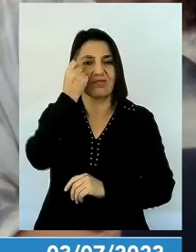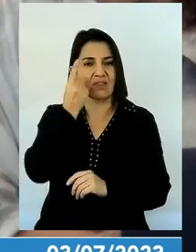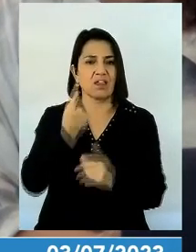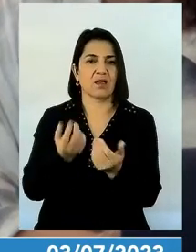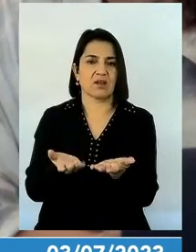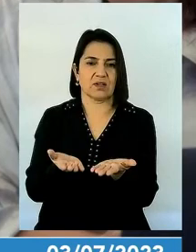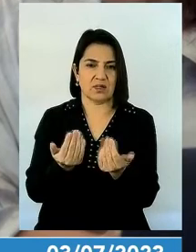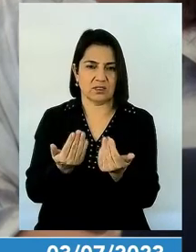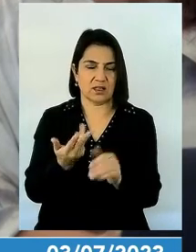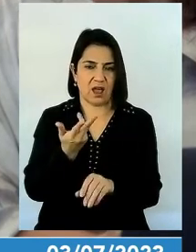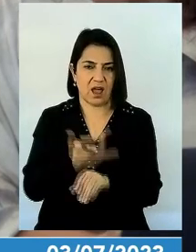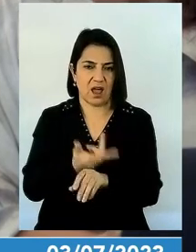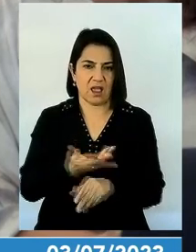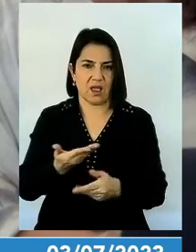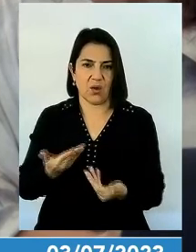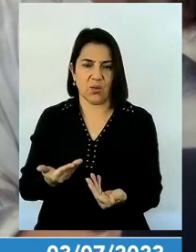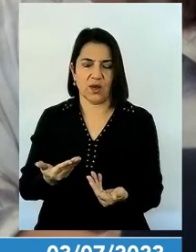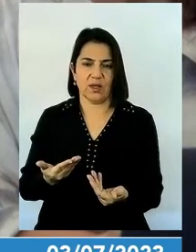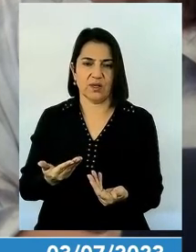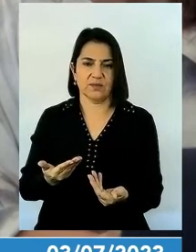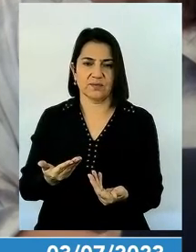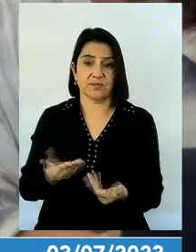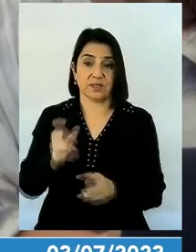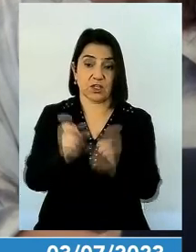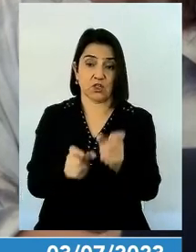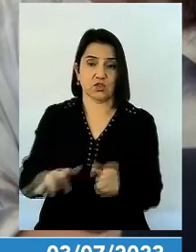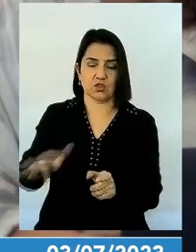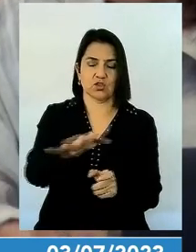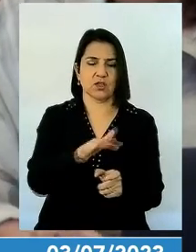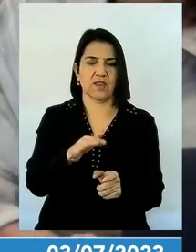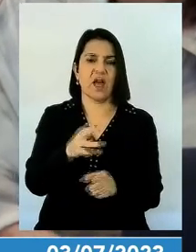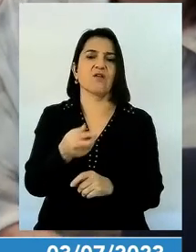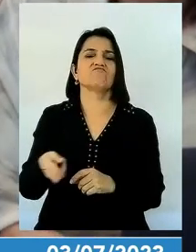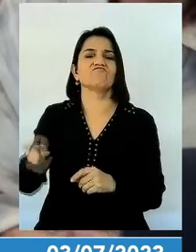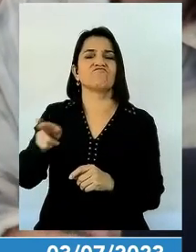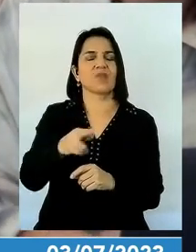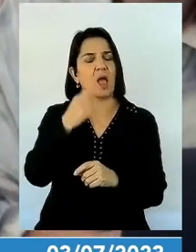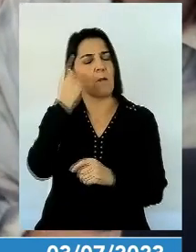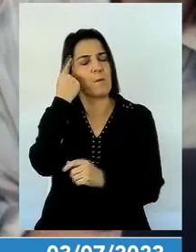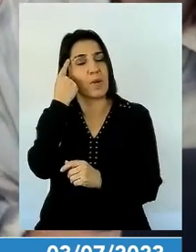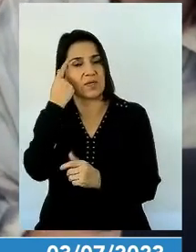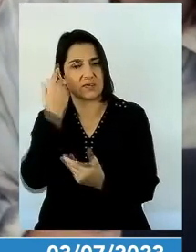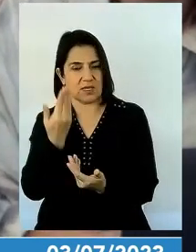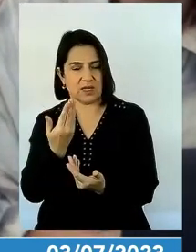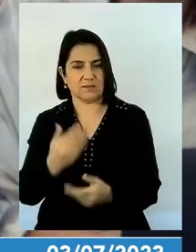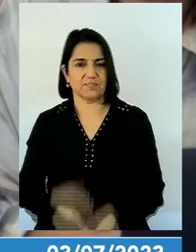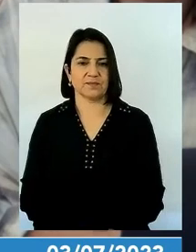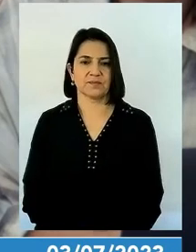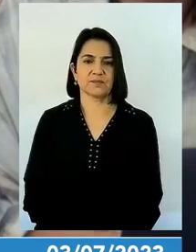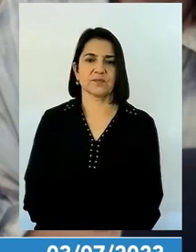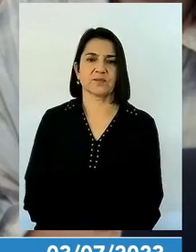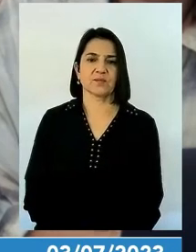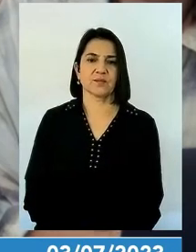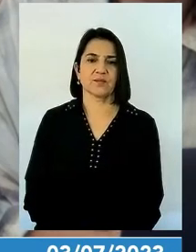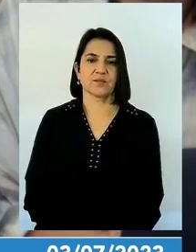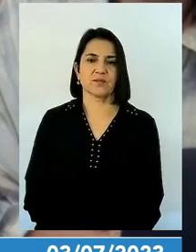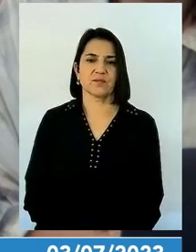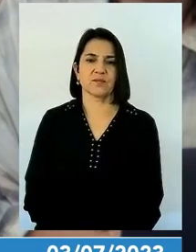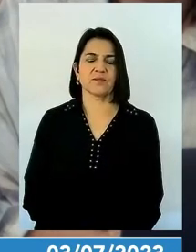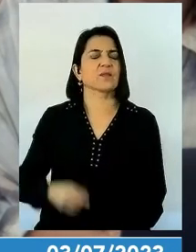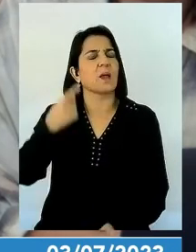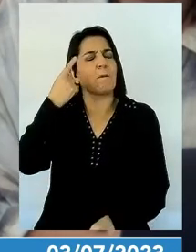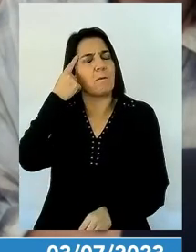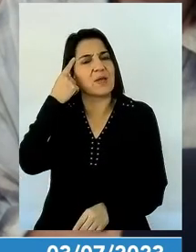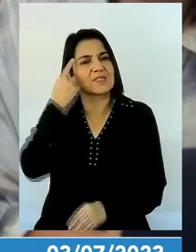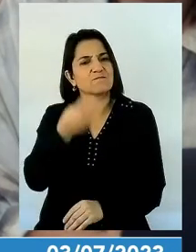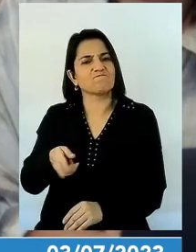día como sociedad es repensar justamente, siguiente por favor, en repensar cómo es